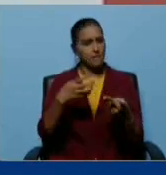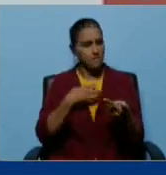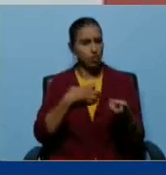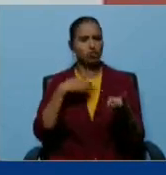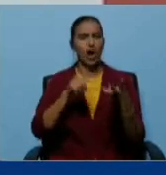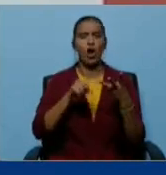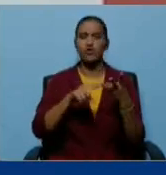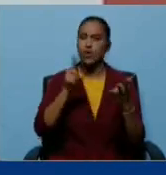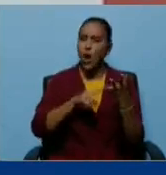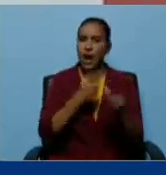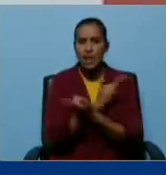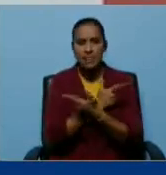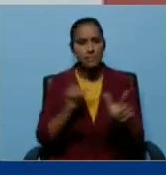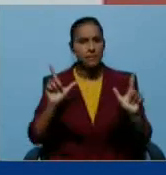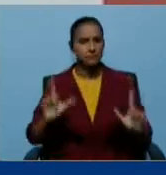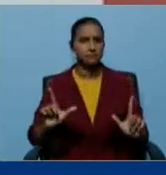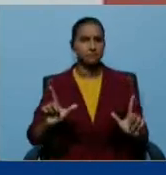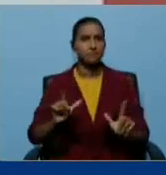libre.